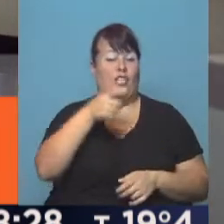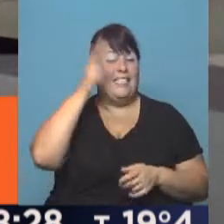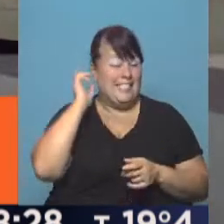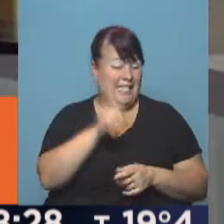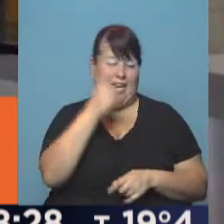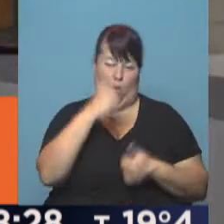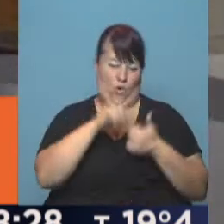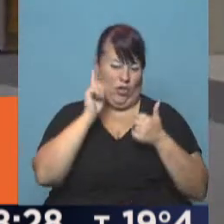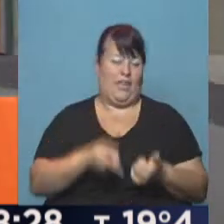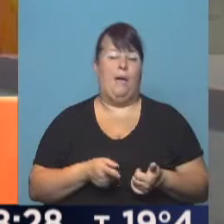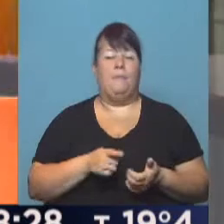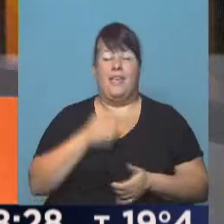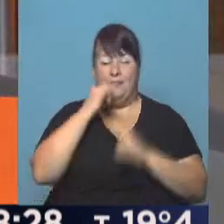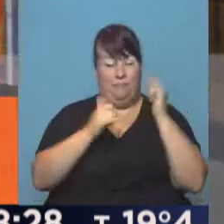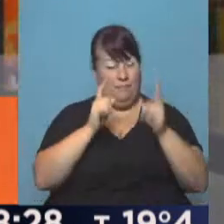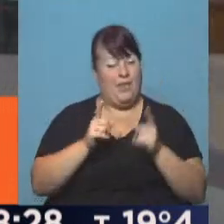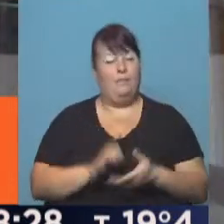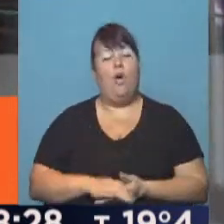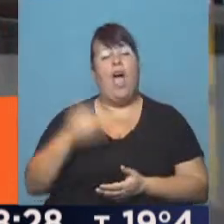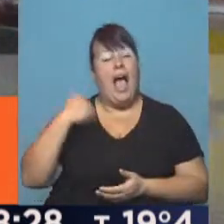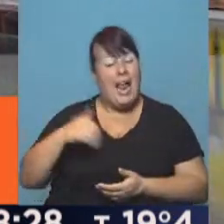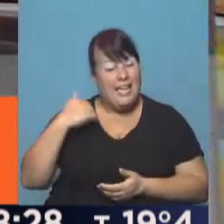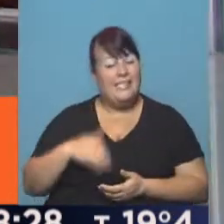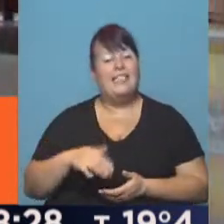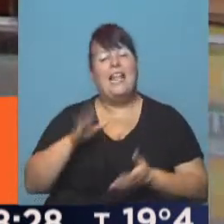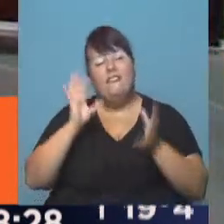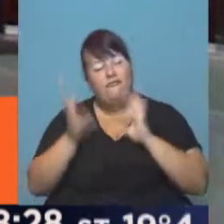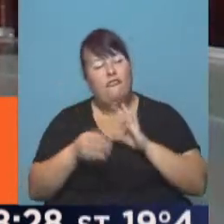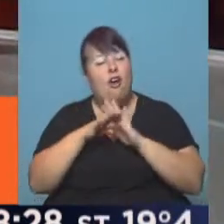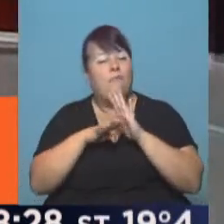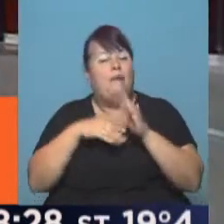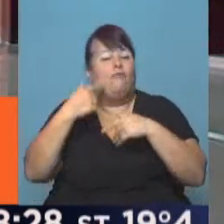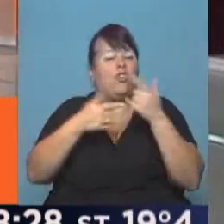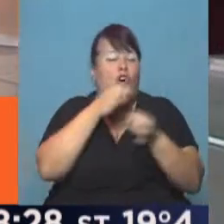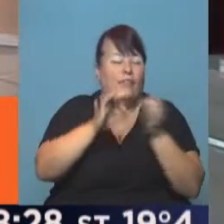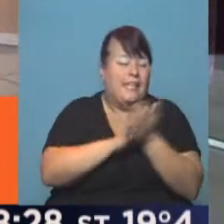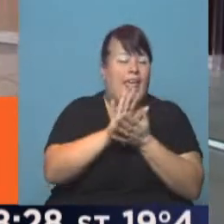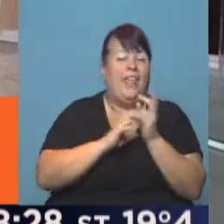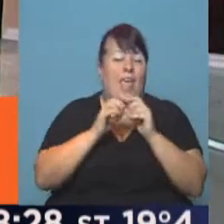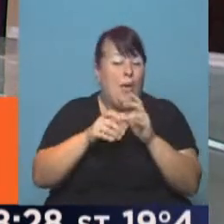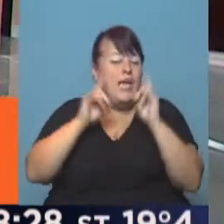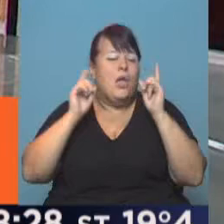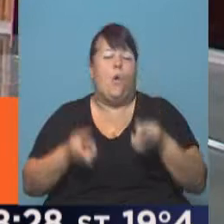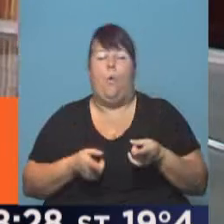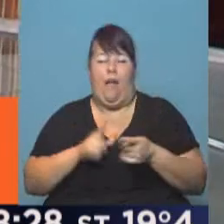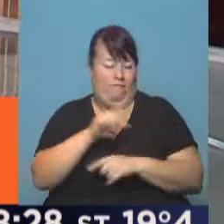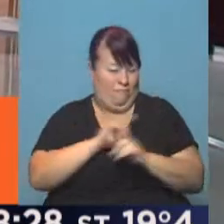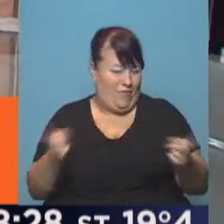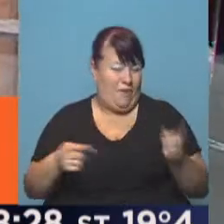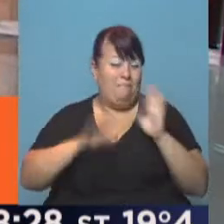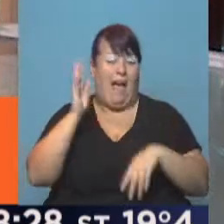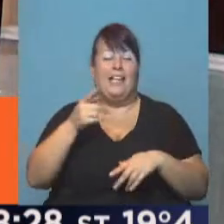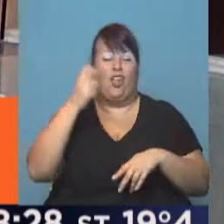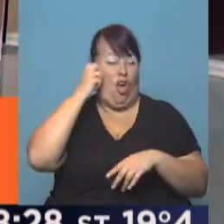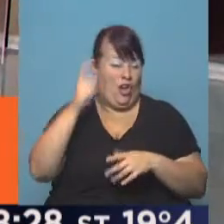es uno de estos países que tú mencionabas. Argentina tiene condiciones para avanzar en el diálogo, en el debate, y sin embargo esto no se da, sobre todo a nivel